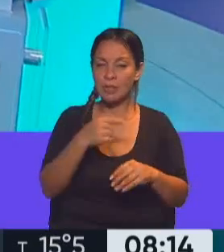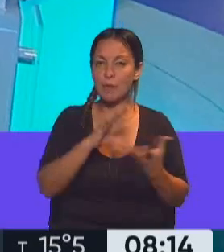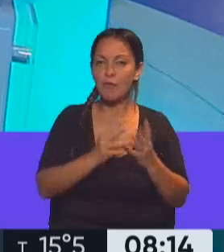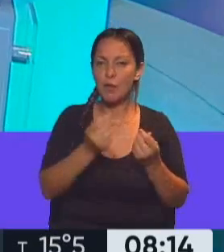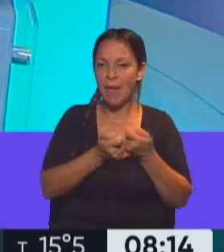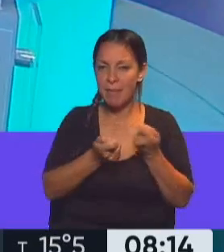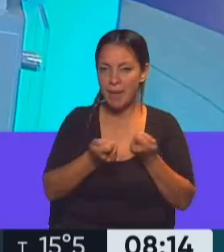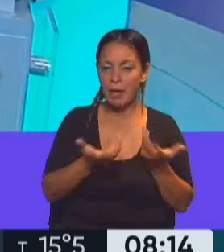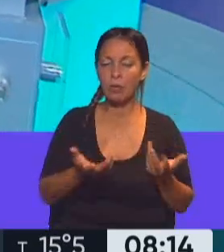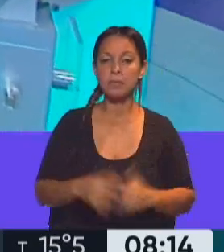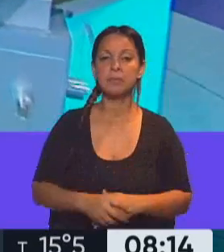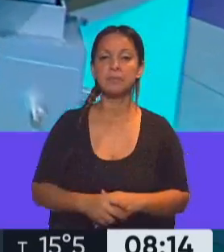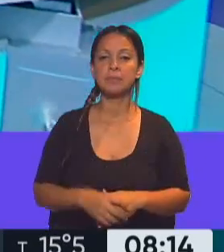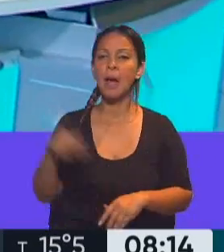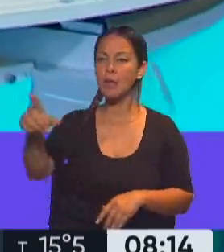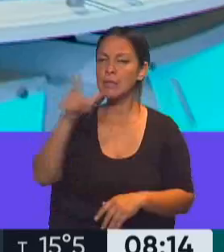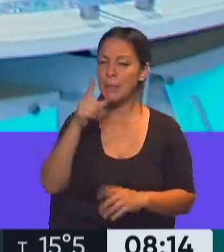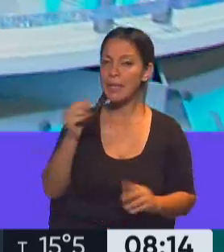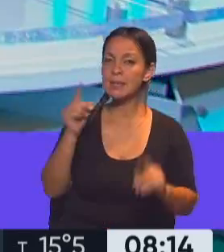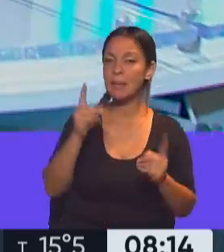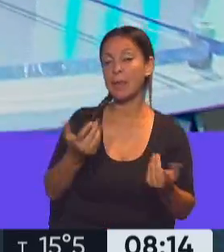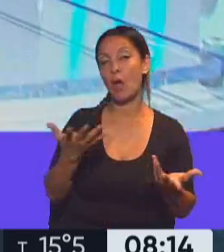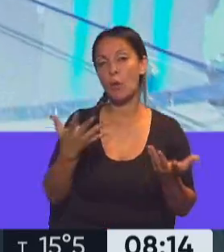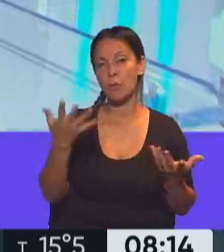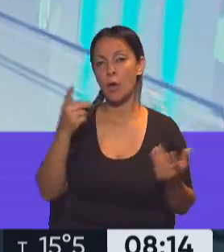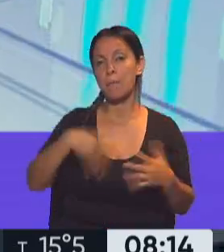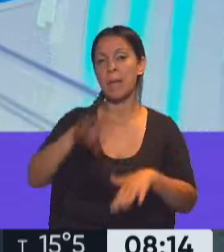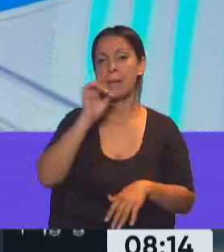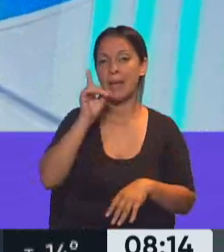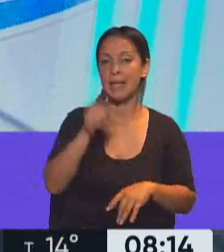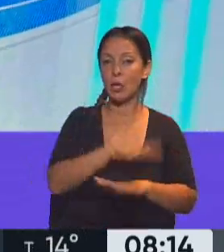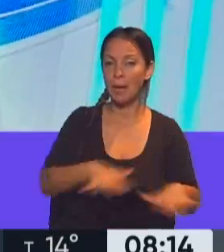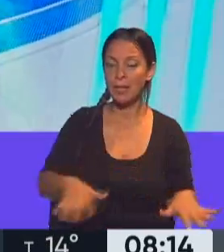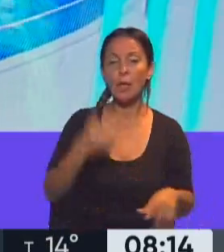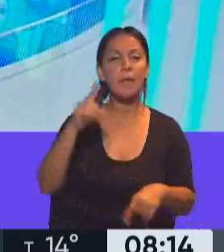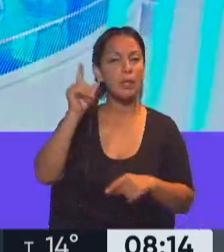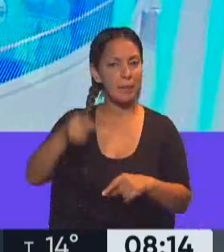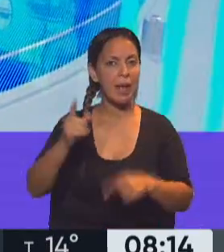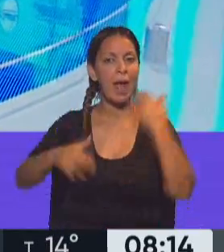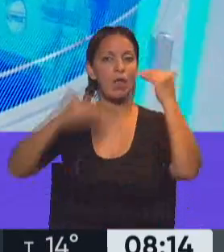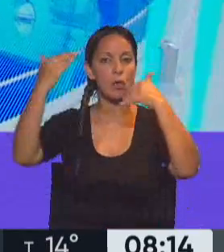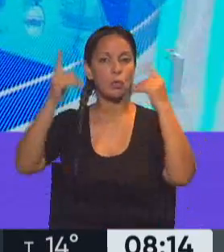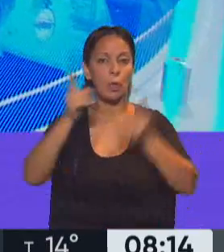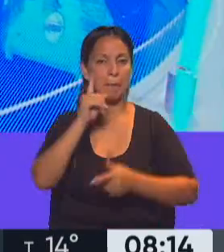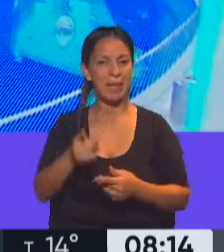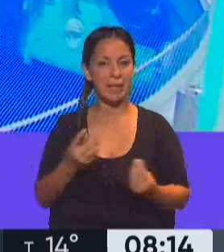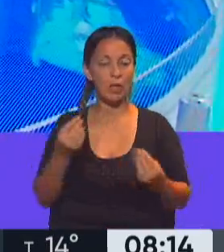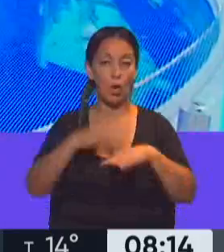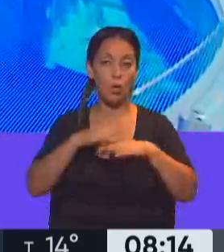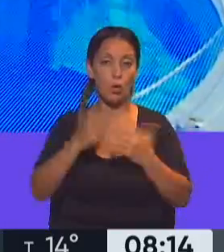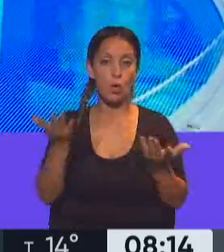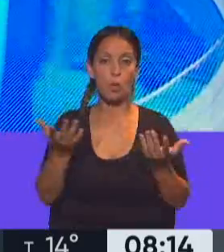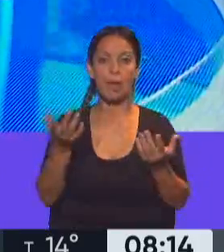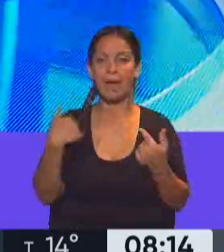riesgo, que es cierto, están más expuestos los chicos, también están expuestos los adultos precisamente por esto, por no ser nacidos